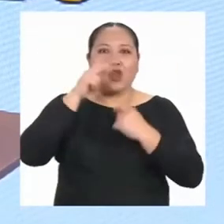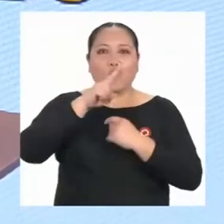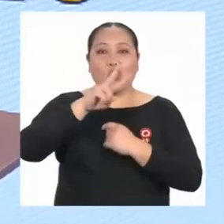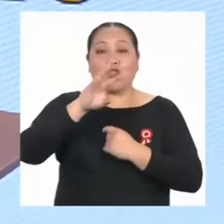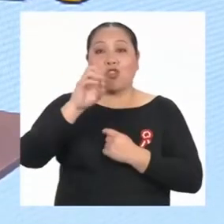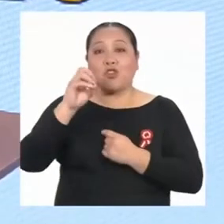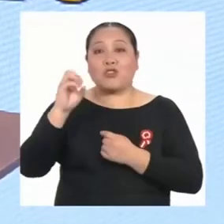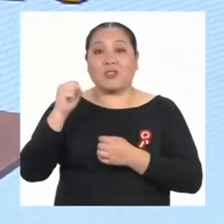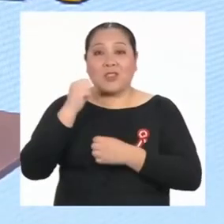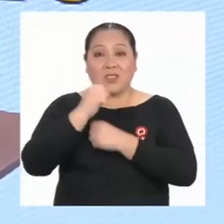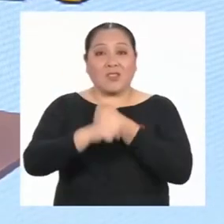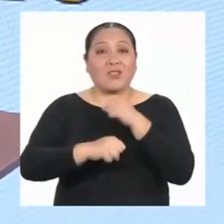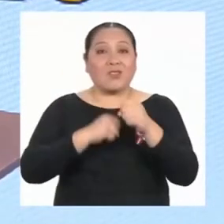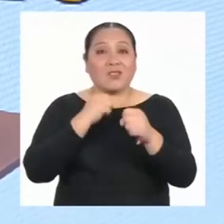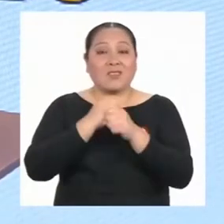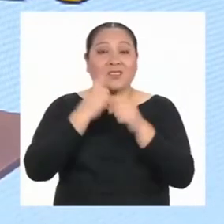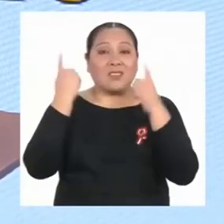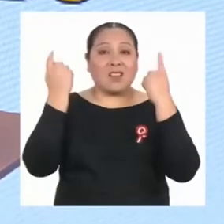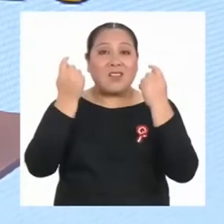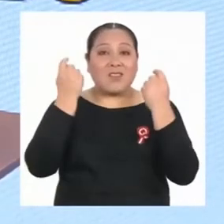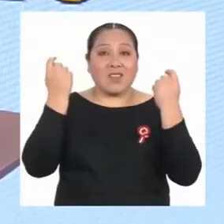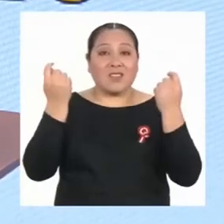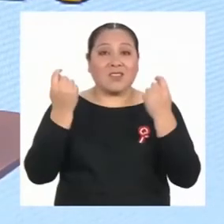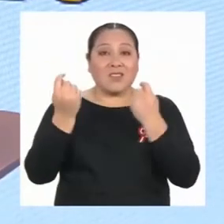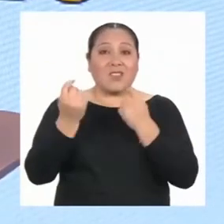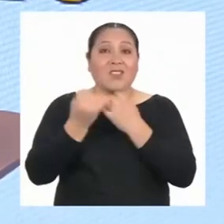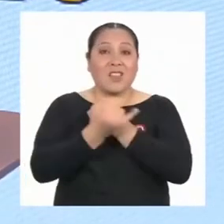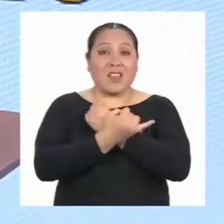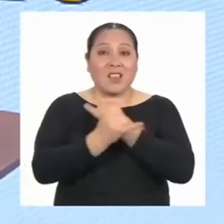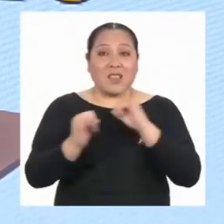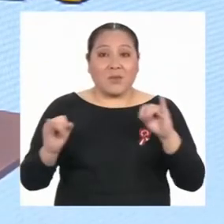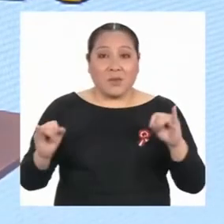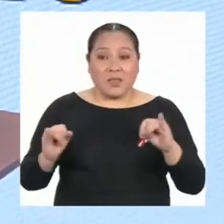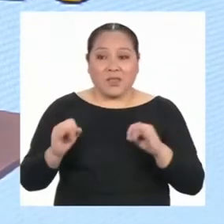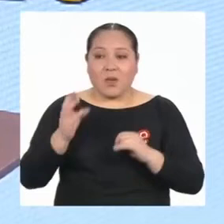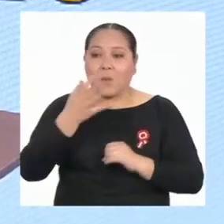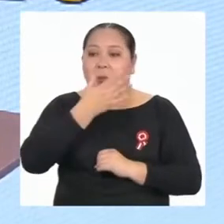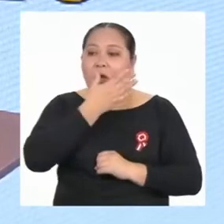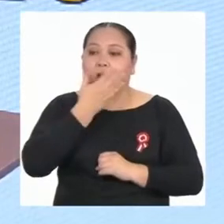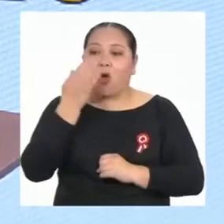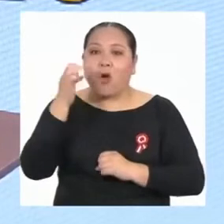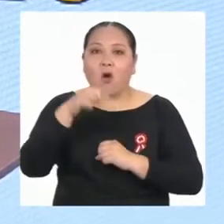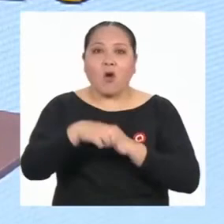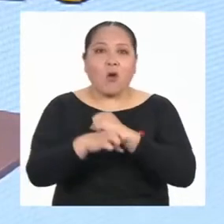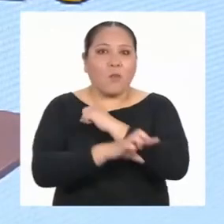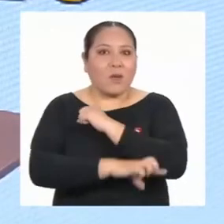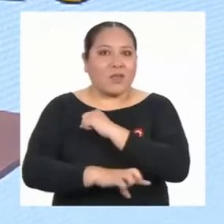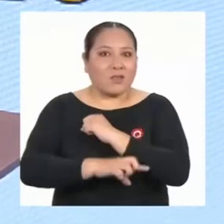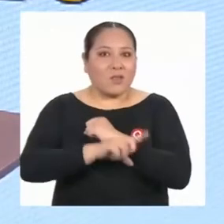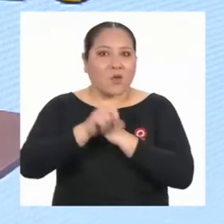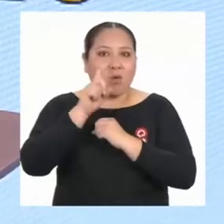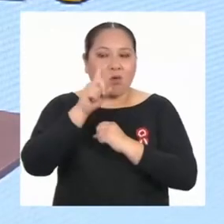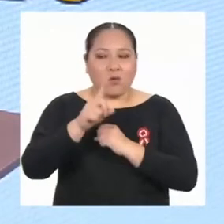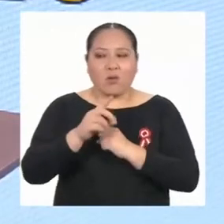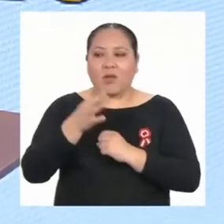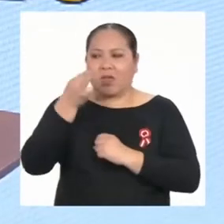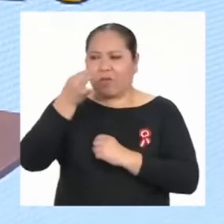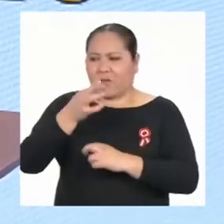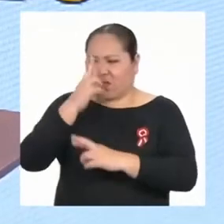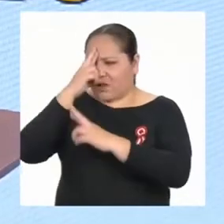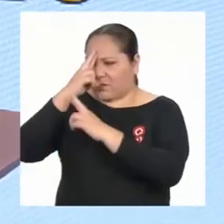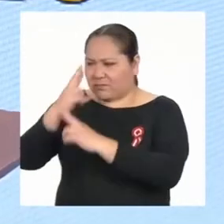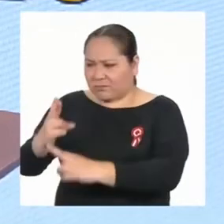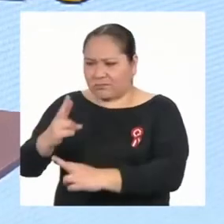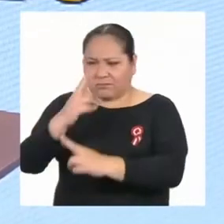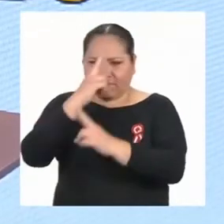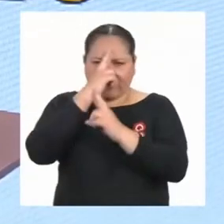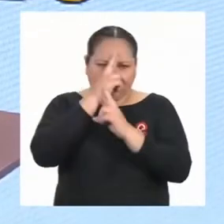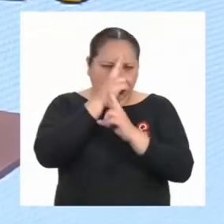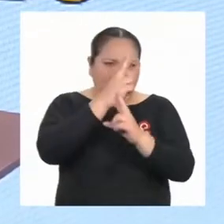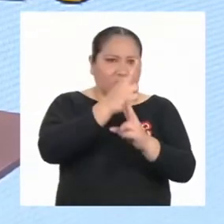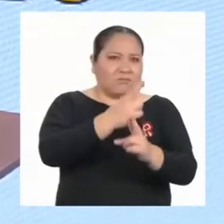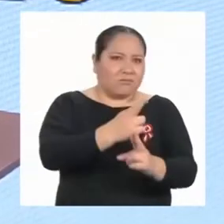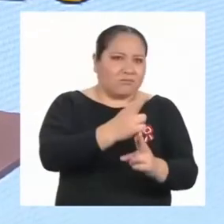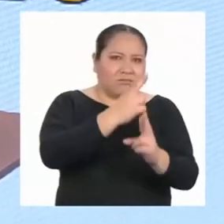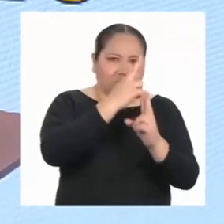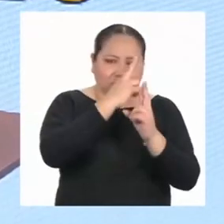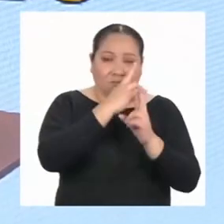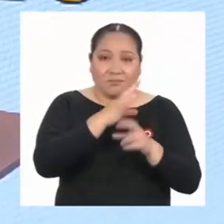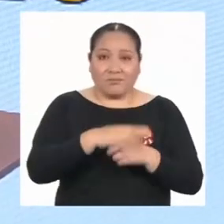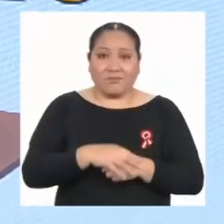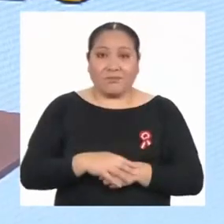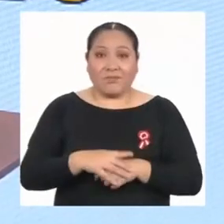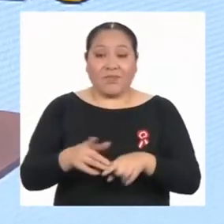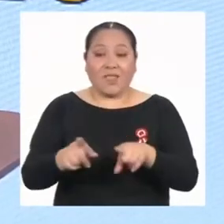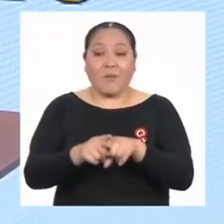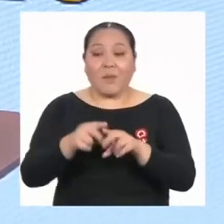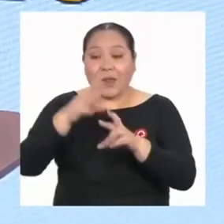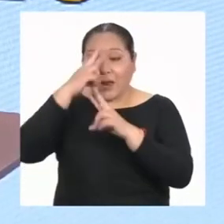encontrara como un mejor país? Uno donde las ciudadanas y los ciudadanos se respeten entre sí y respeten también el territorio